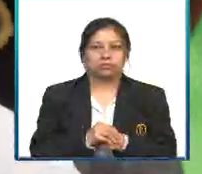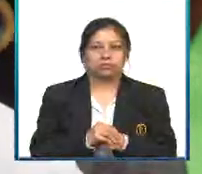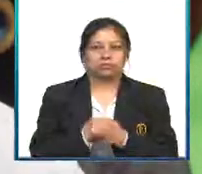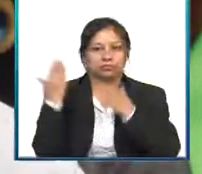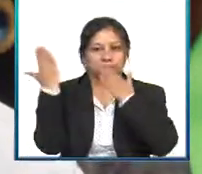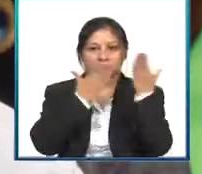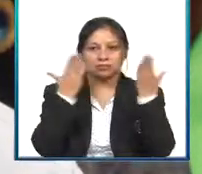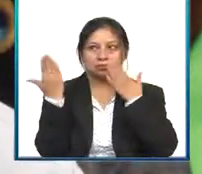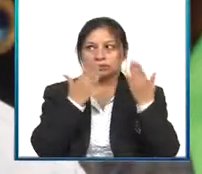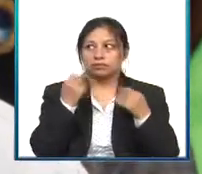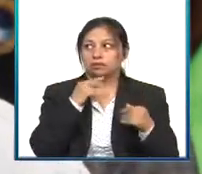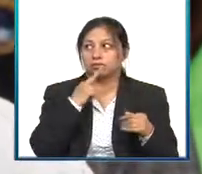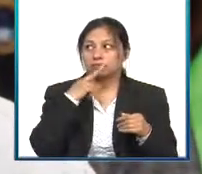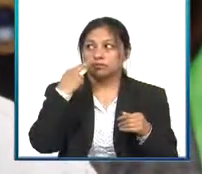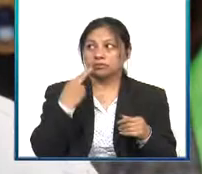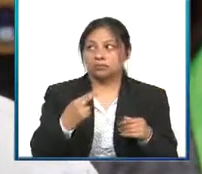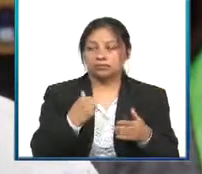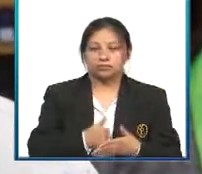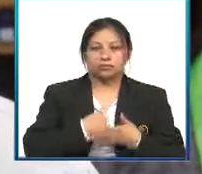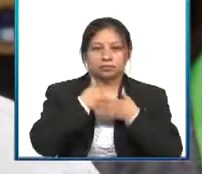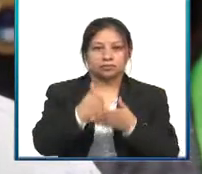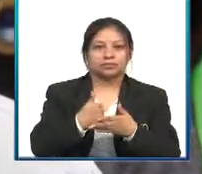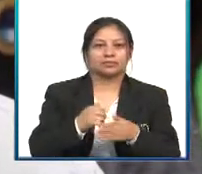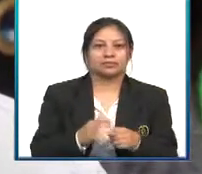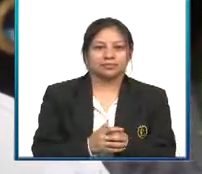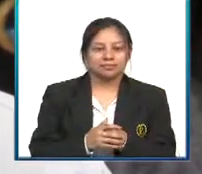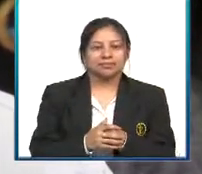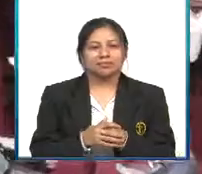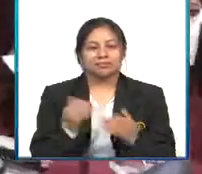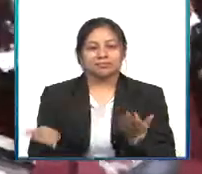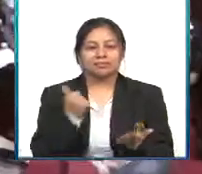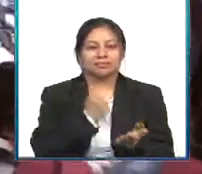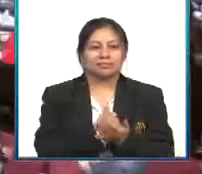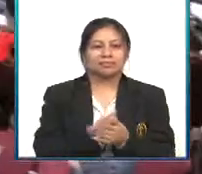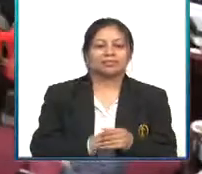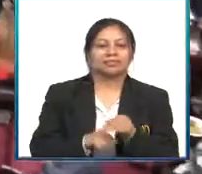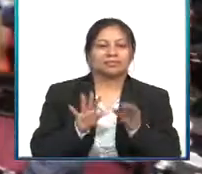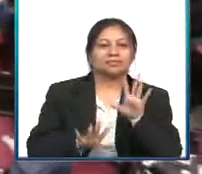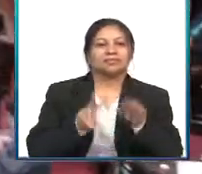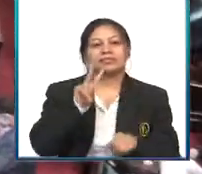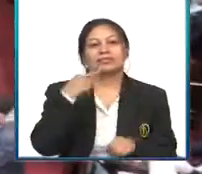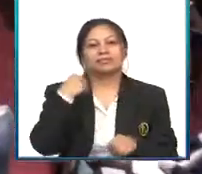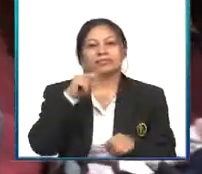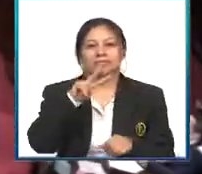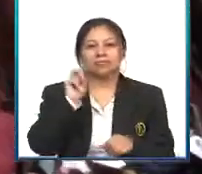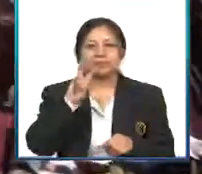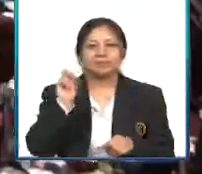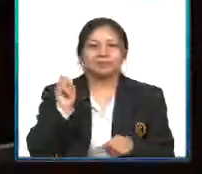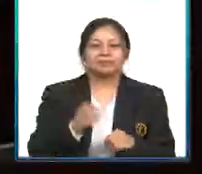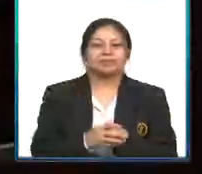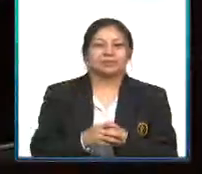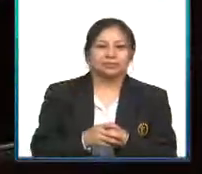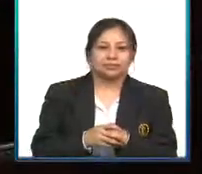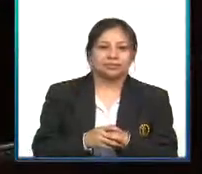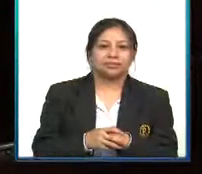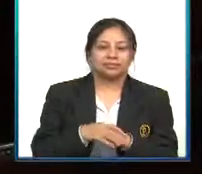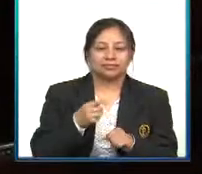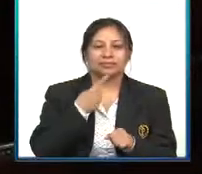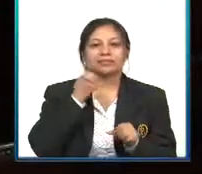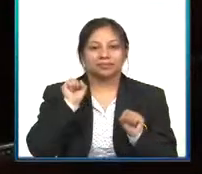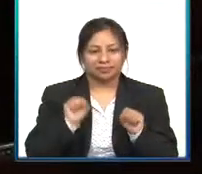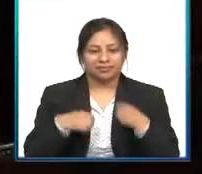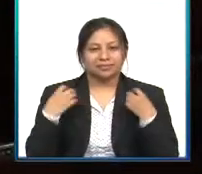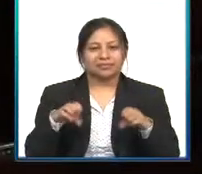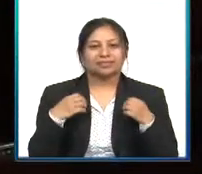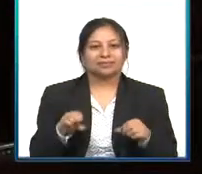Los estudiantes también se refirieron al beneficio que representó para ellos la aprobación del Decreto 12-2020, ley de emergencia para proteger a los guatemaltecos de